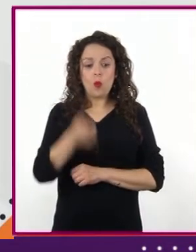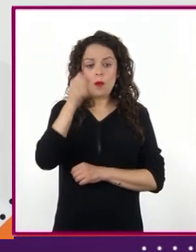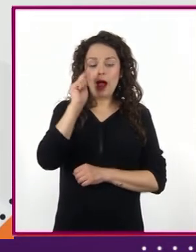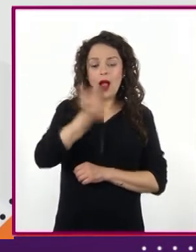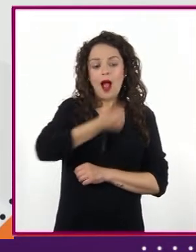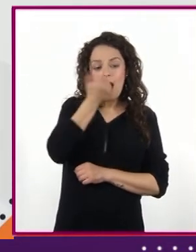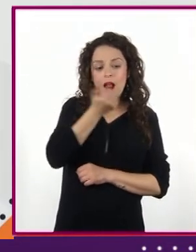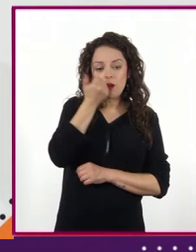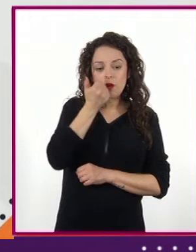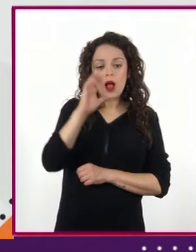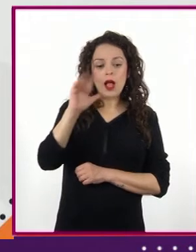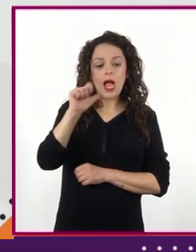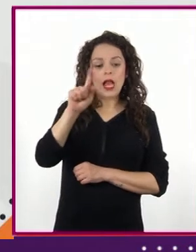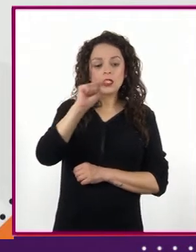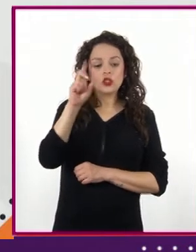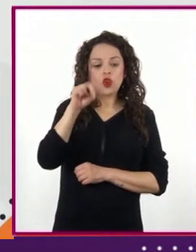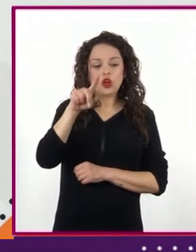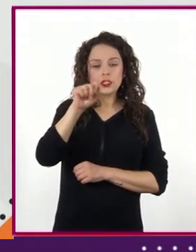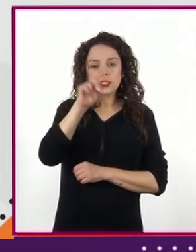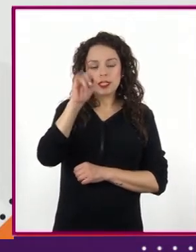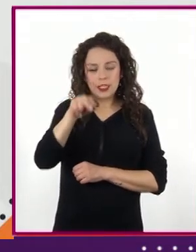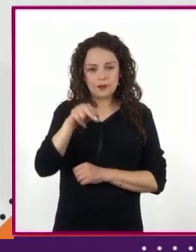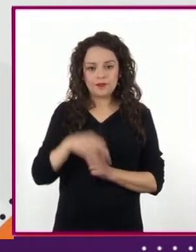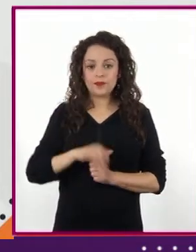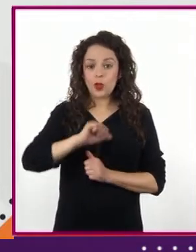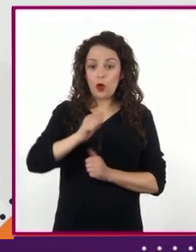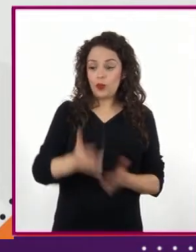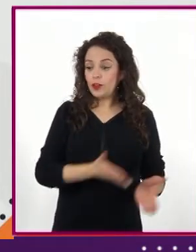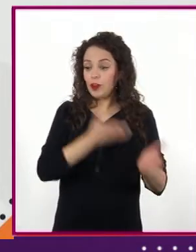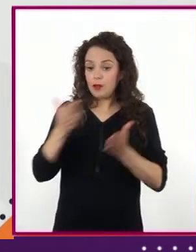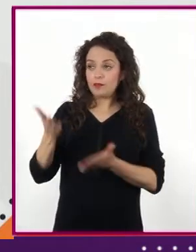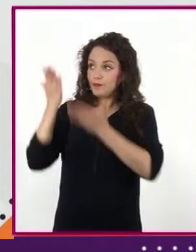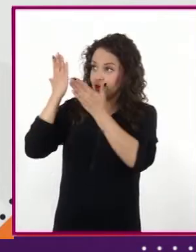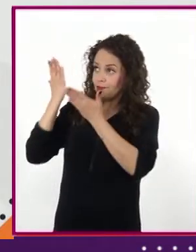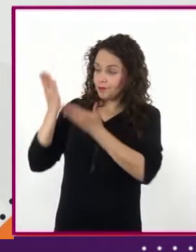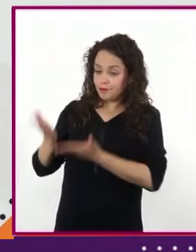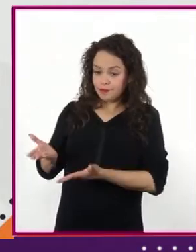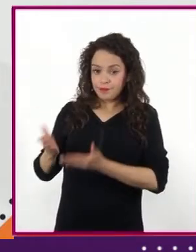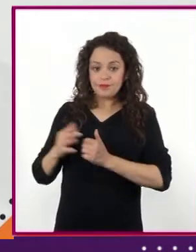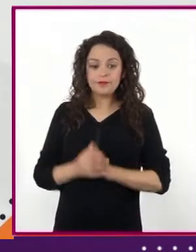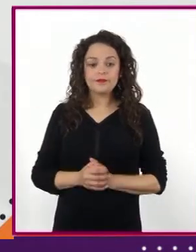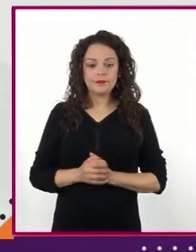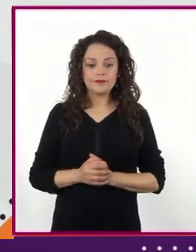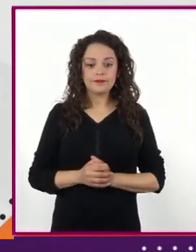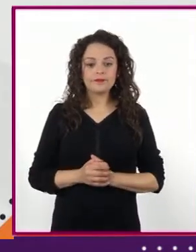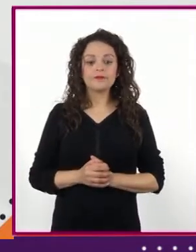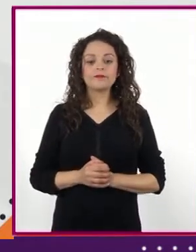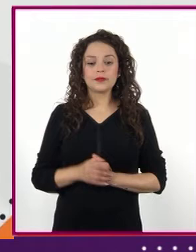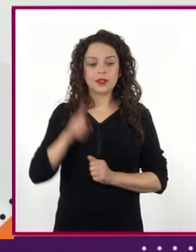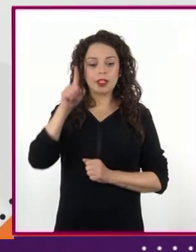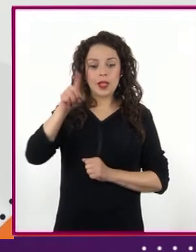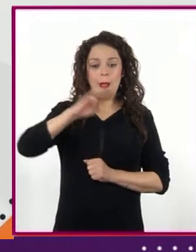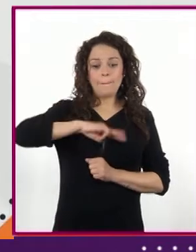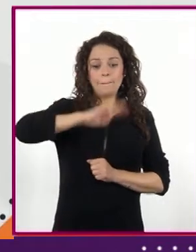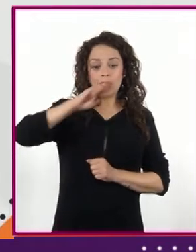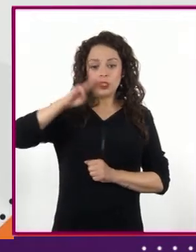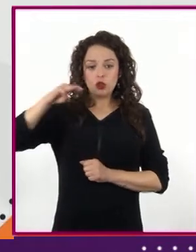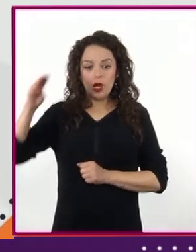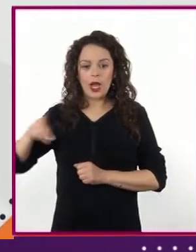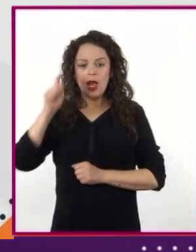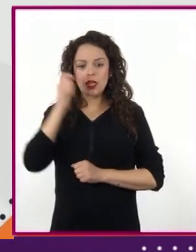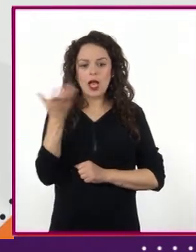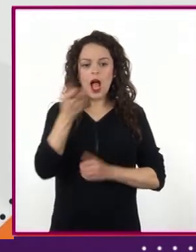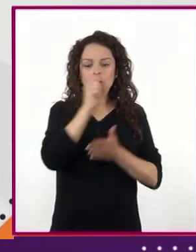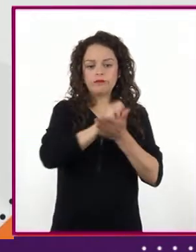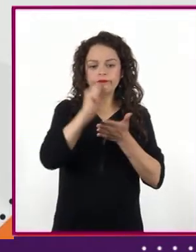Vasco de Quiroga. Realizó en Michoacán lo que más tarde escribiría Tomás Moro en su famosa obra Utopía.